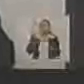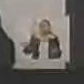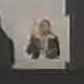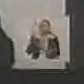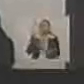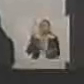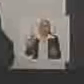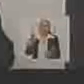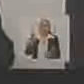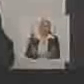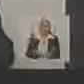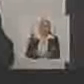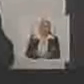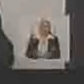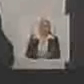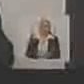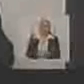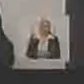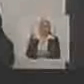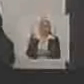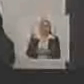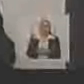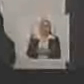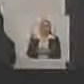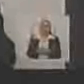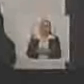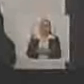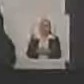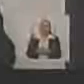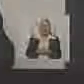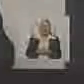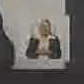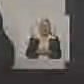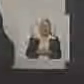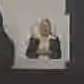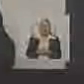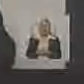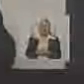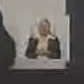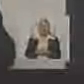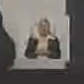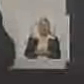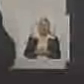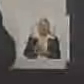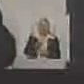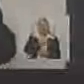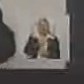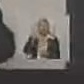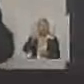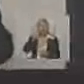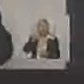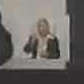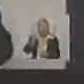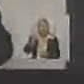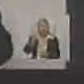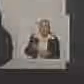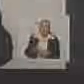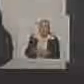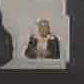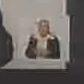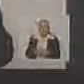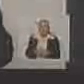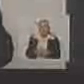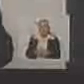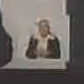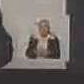delegación. También la pueden ver en los moches que fueron recientemente denunciados con Ciro Gómez Leiva. La pueden ver en las adjudicaciones directas como